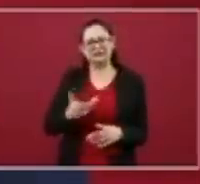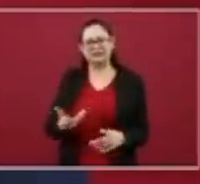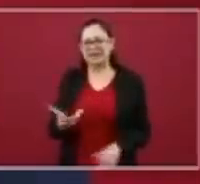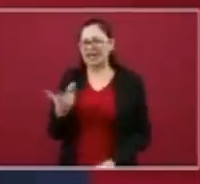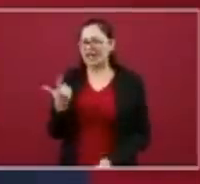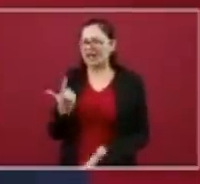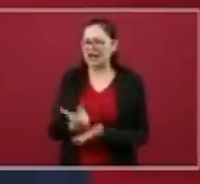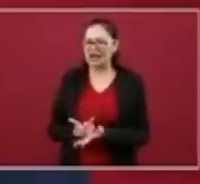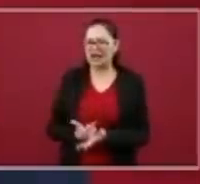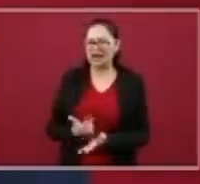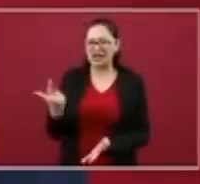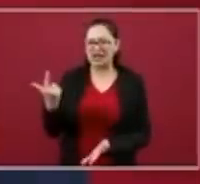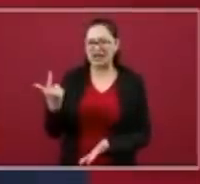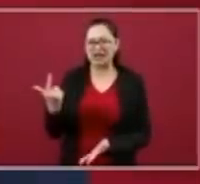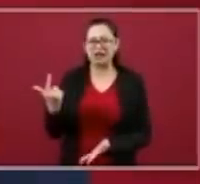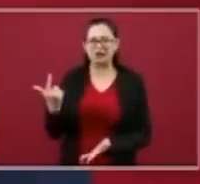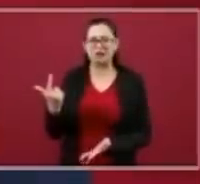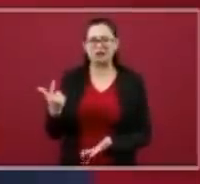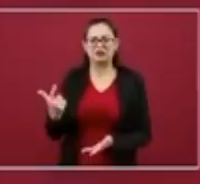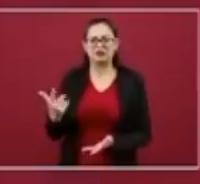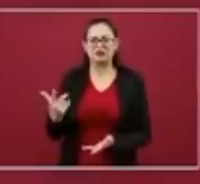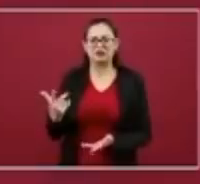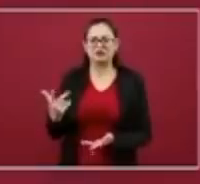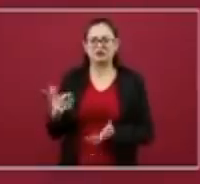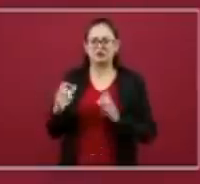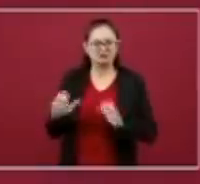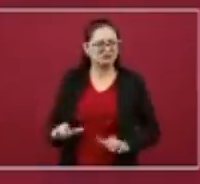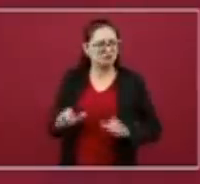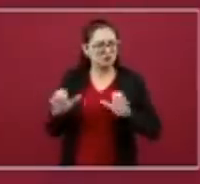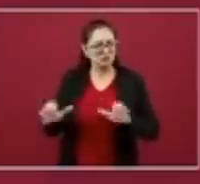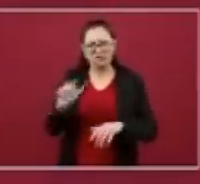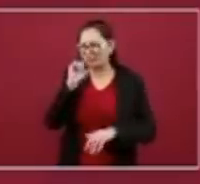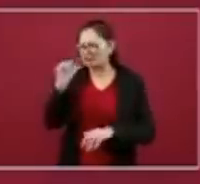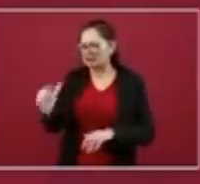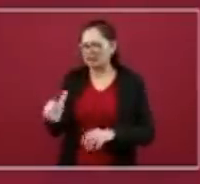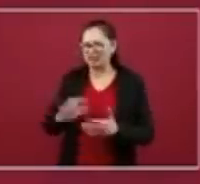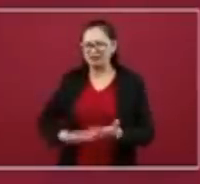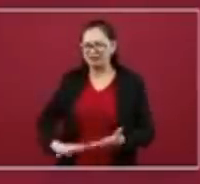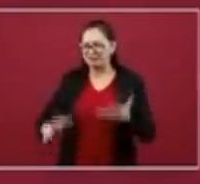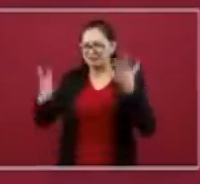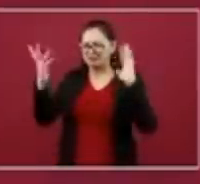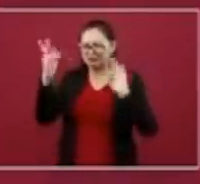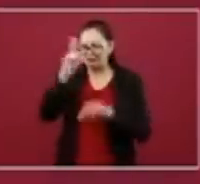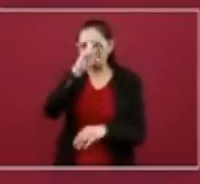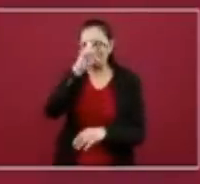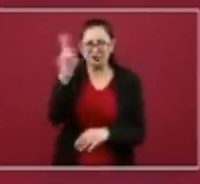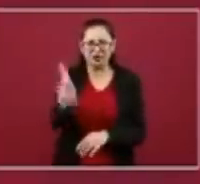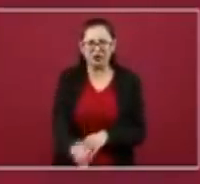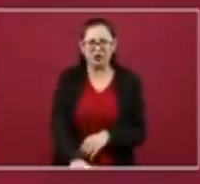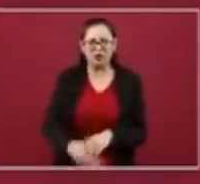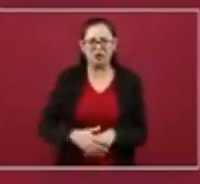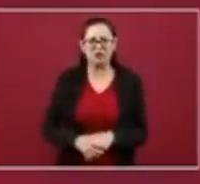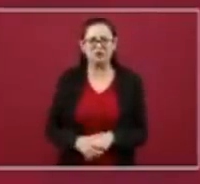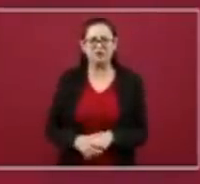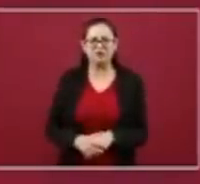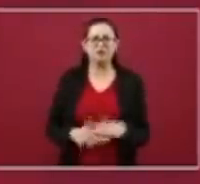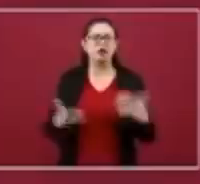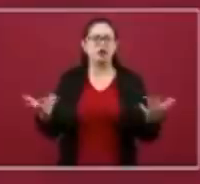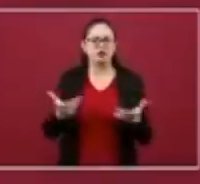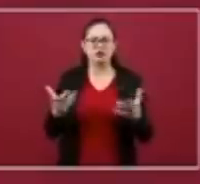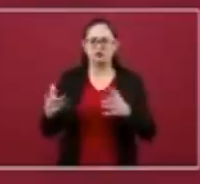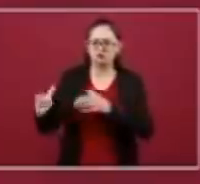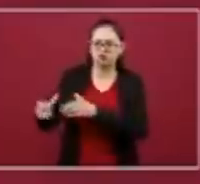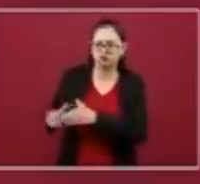grave el problema de la inseguridad, de la violencia, y se creó un mando especial que